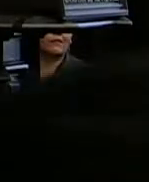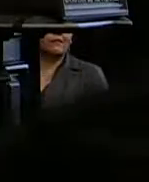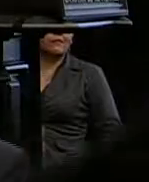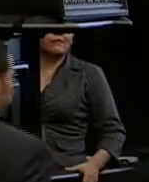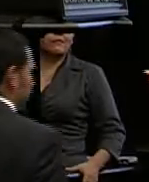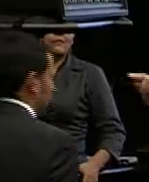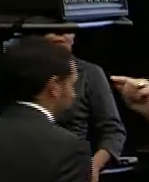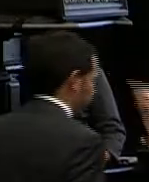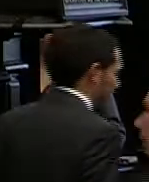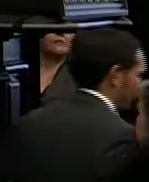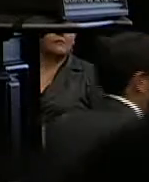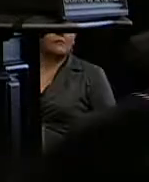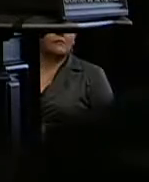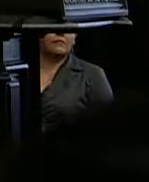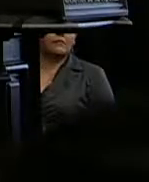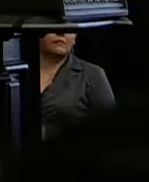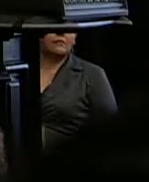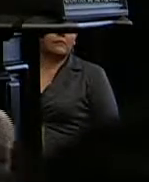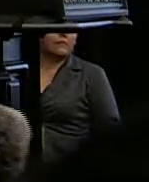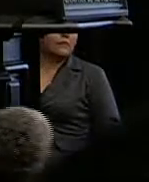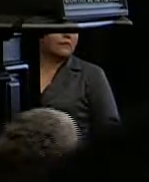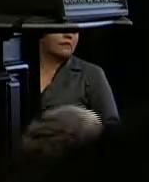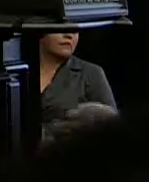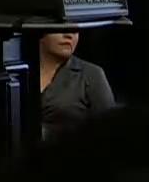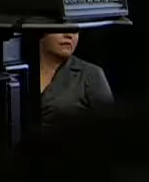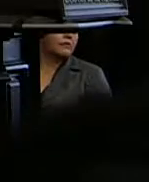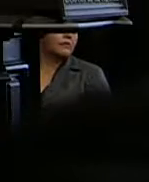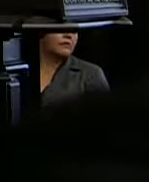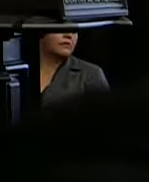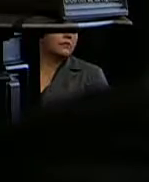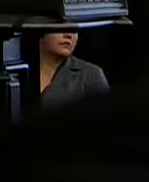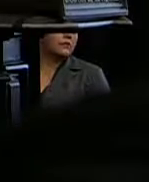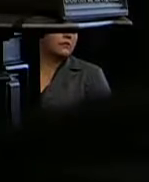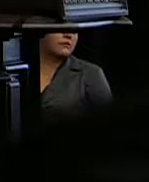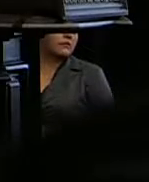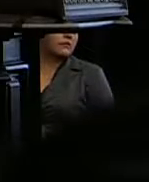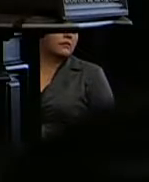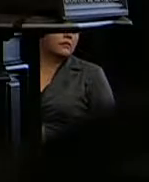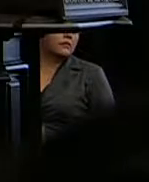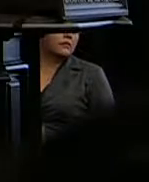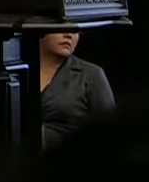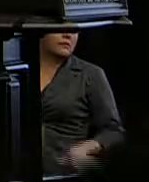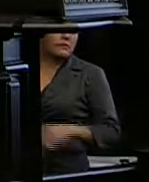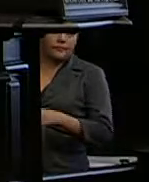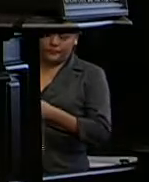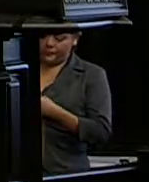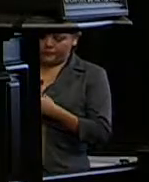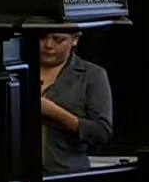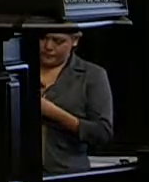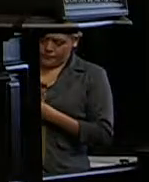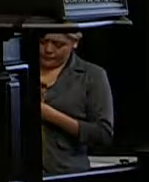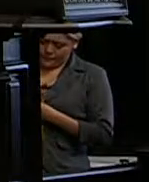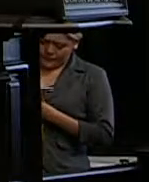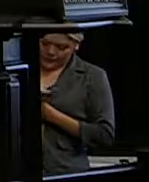Aída Arregui el resultado final de esta votación. La diputada Beatriz Pajés en